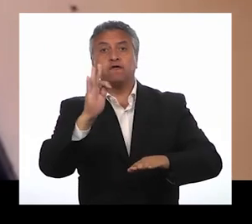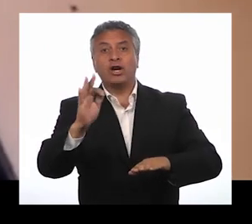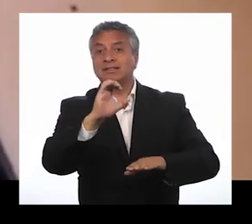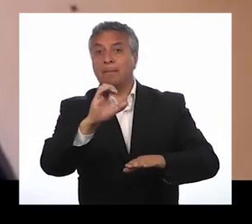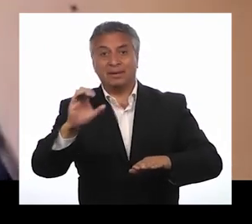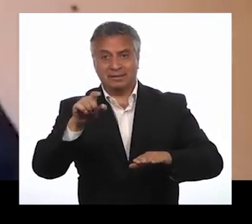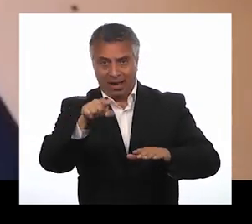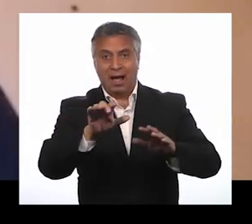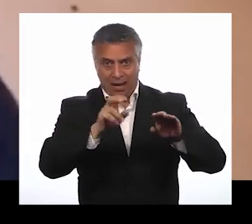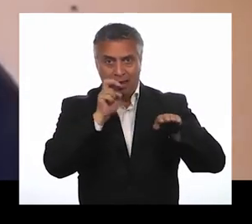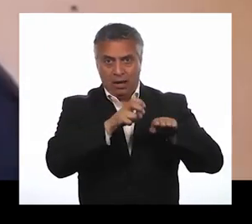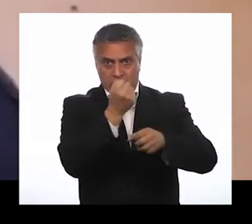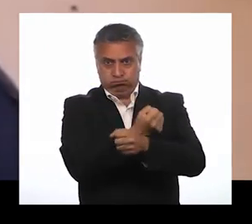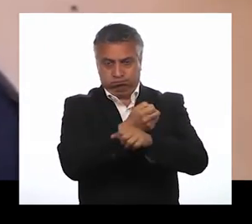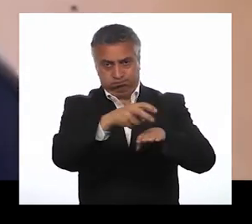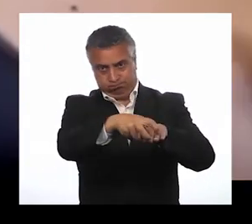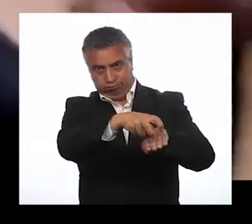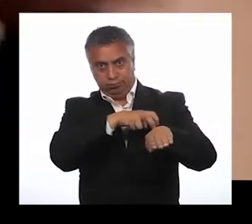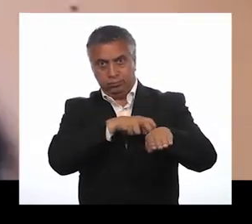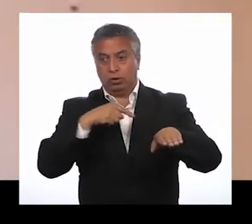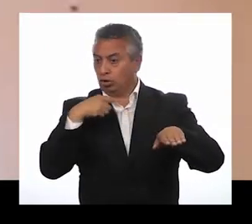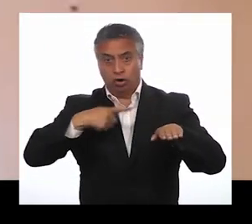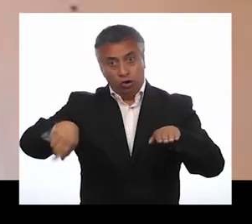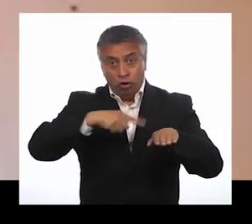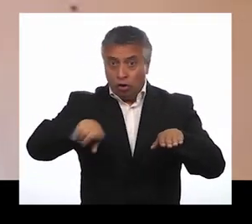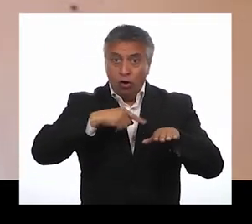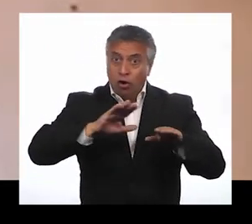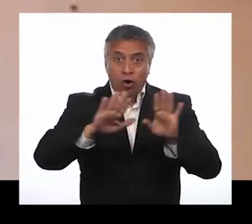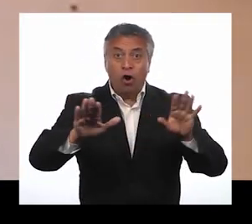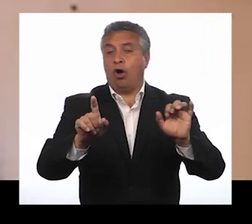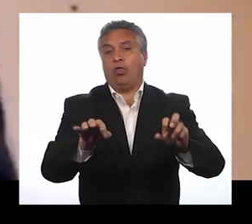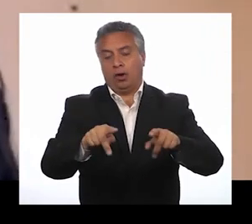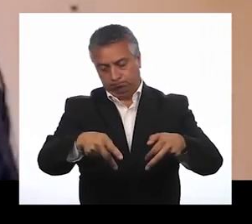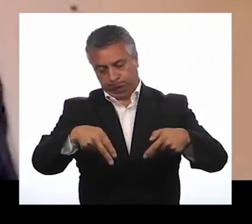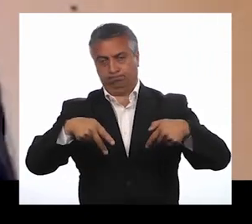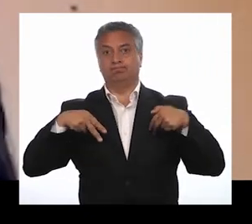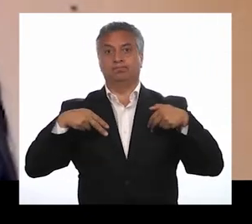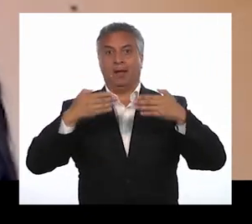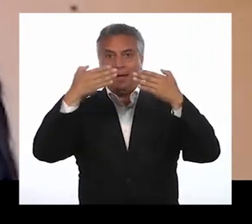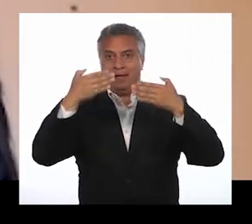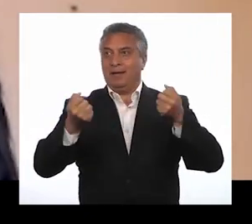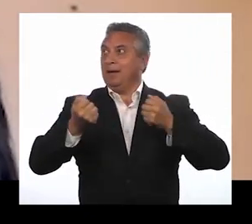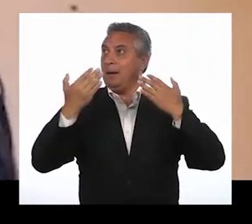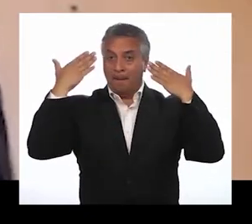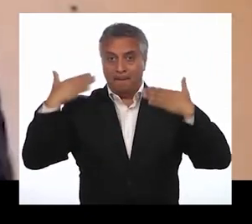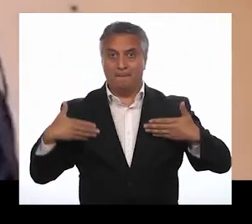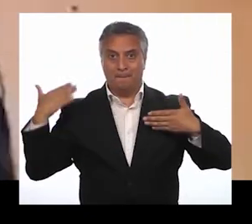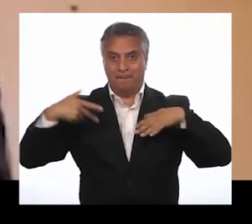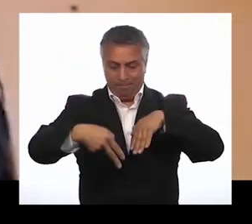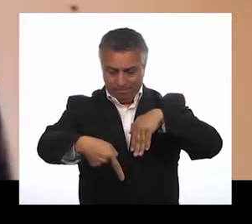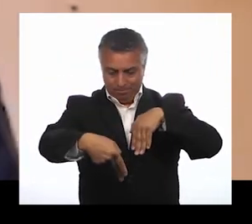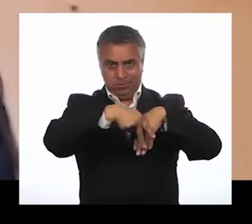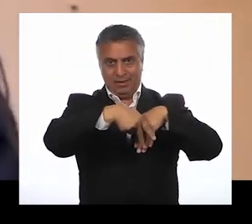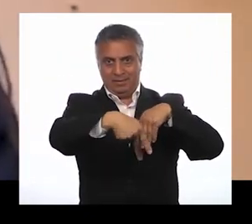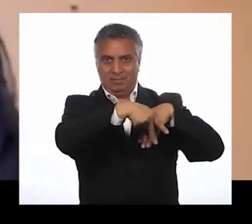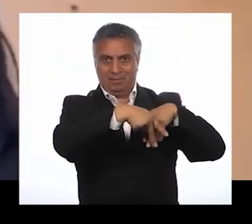especiales. Y todos nos pusimos contra la pared. Y ahí iba andando, pero ahí no